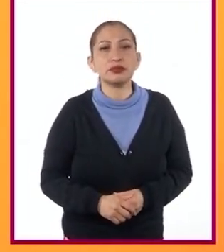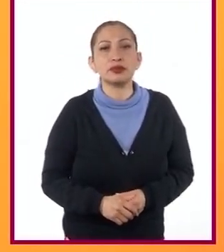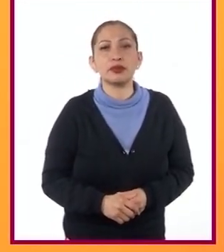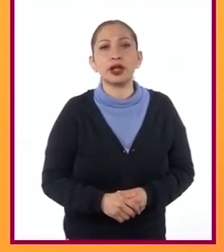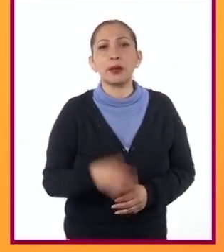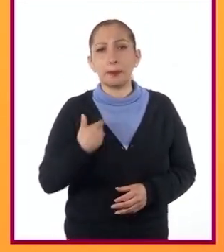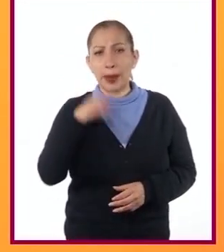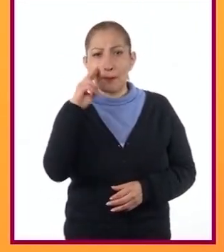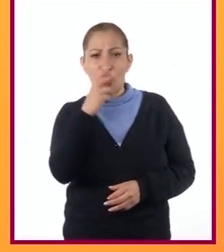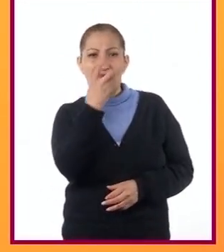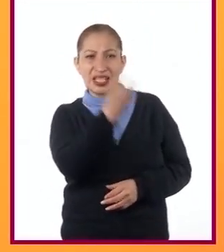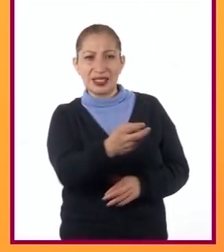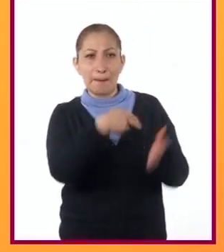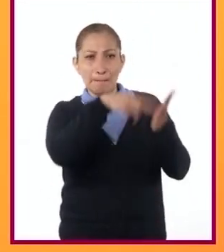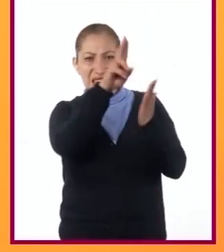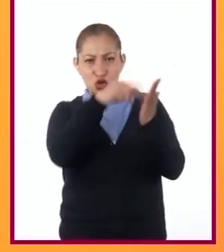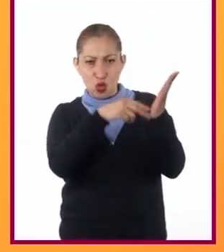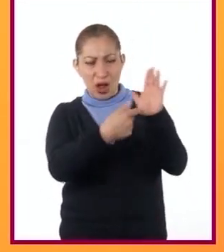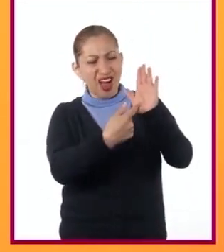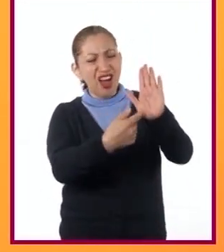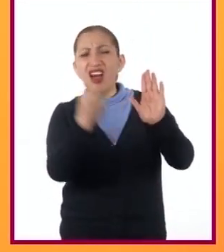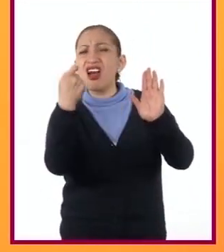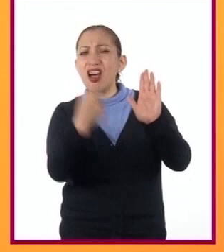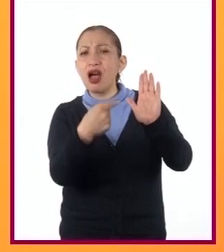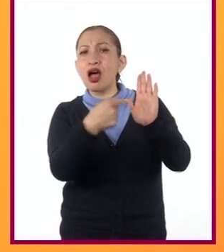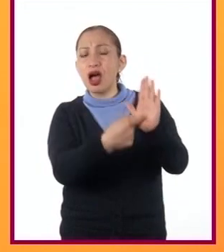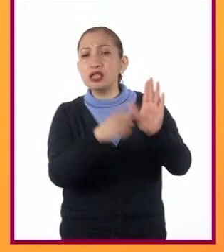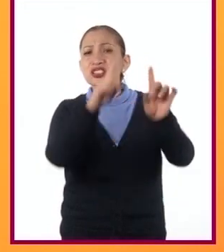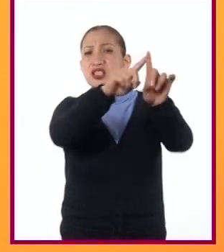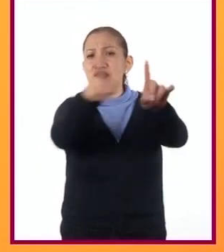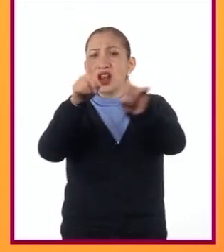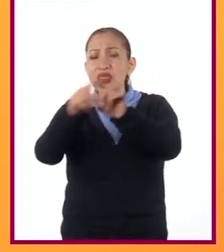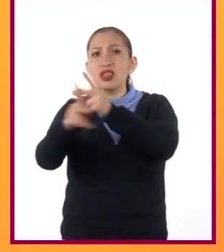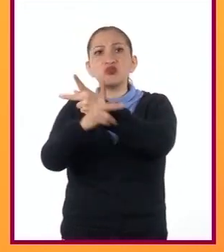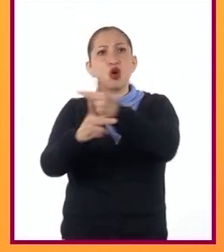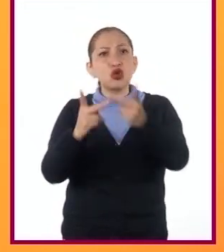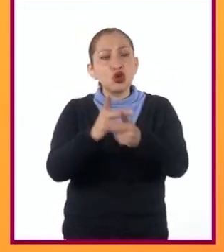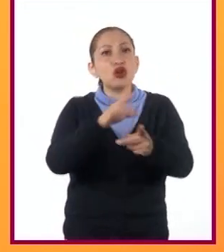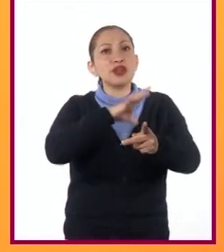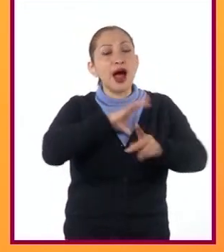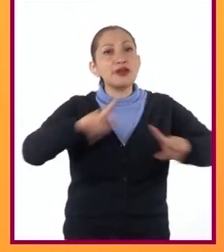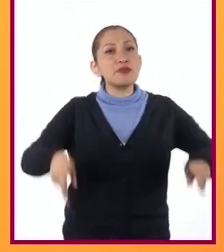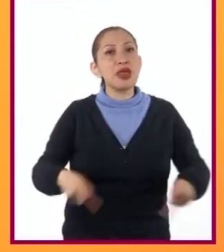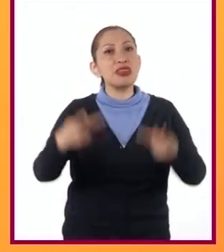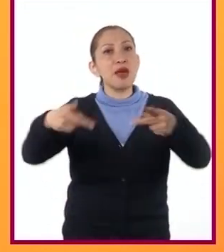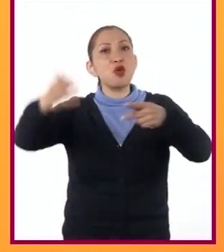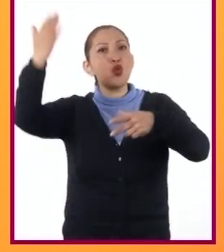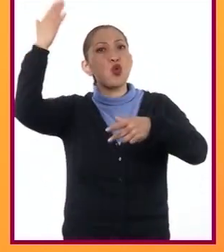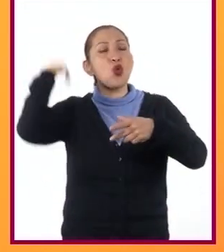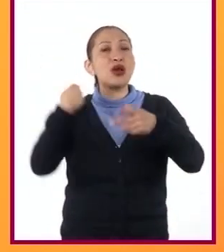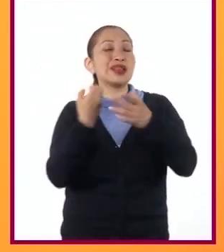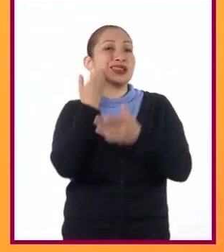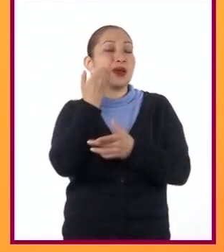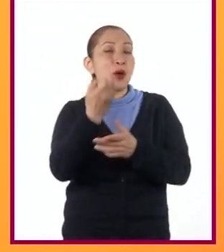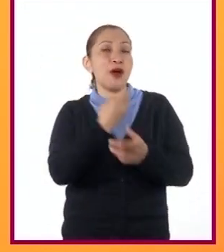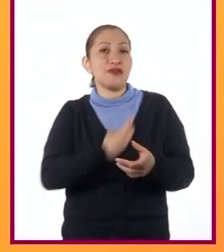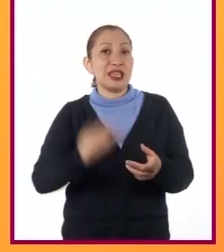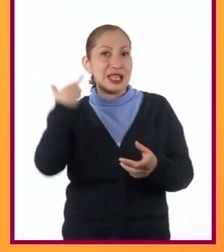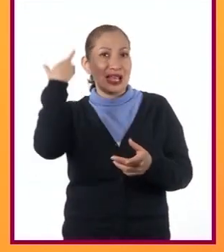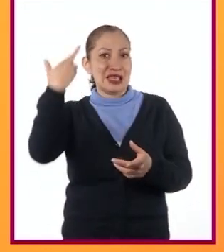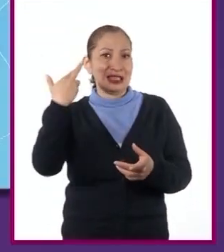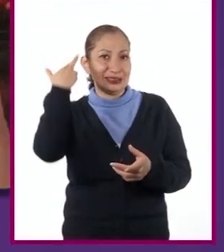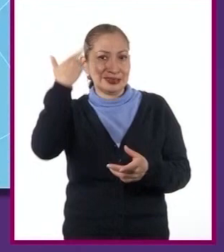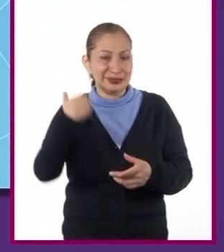Vamos a observar la siguiente pintura que representa la gran variedad de productos que se comerciaban en la época virreinal. ¿Me